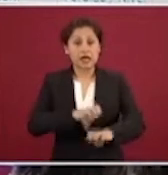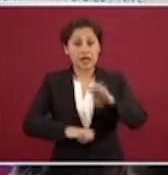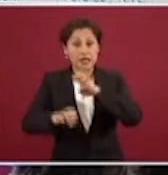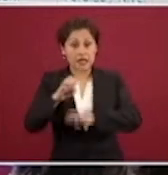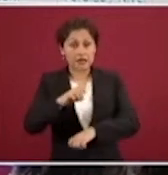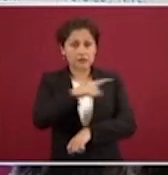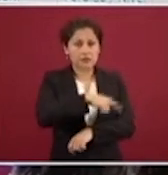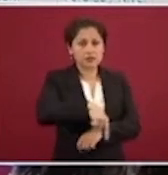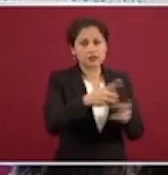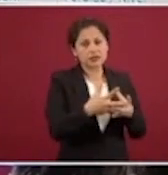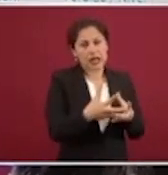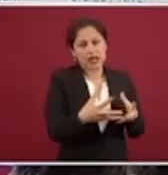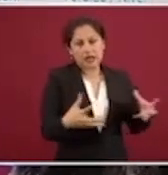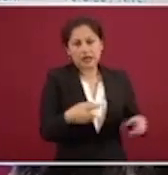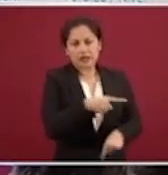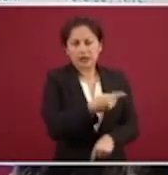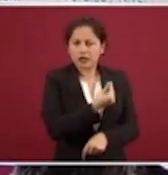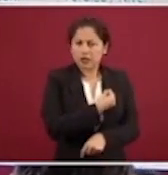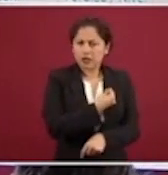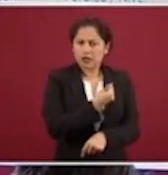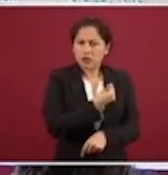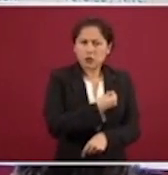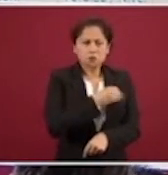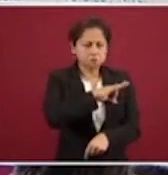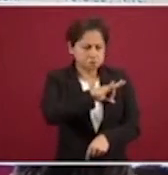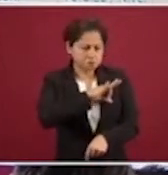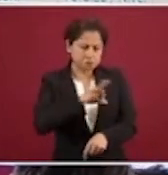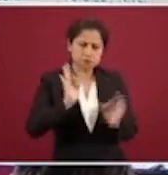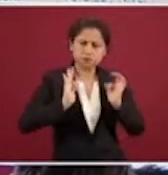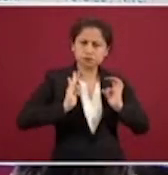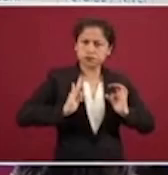de resistencia, que son las primeras que ante esta